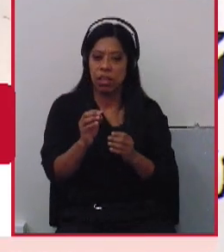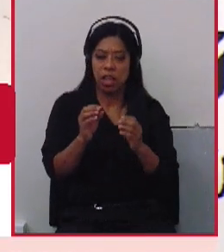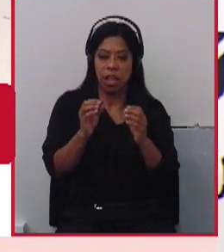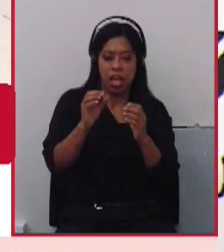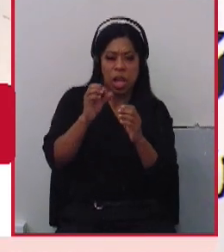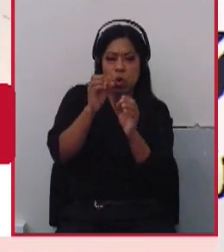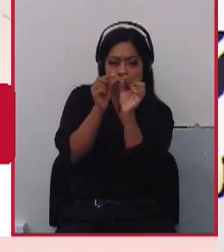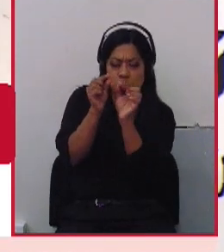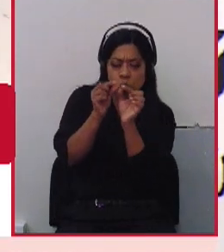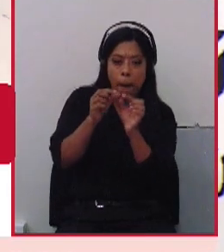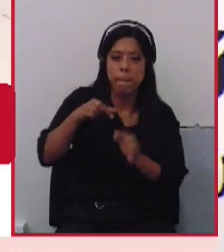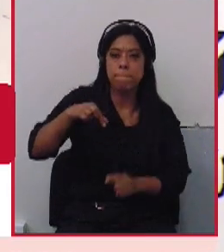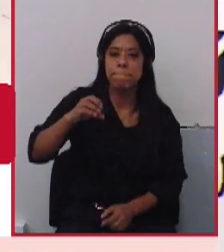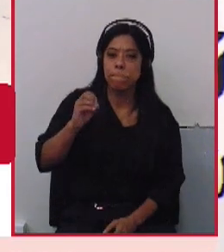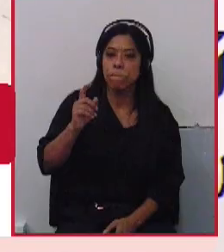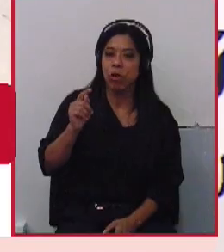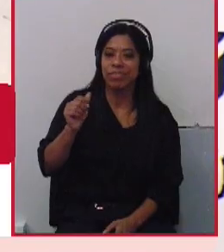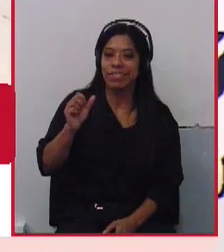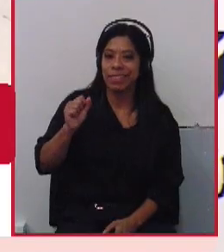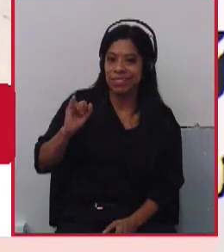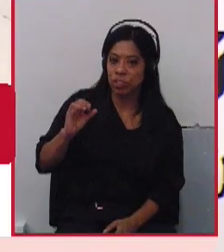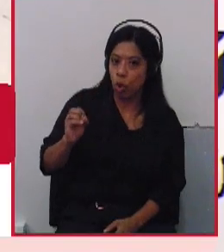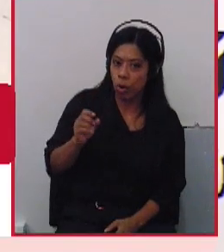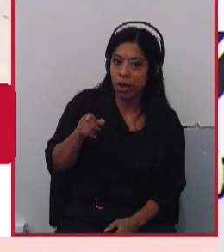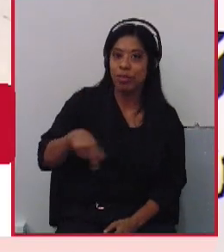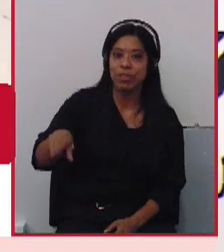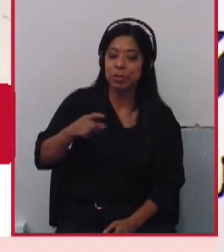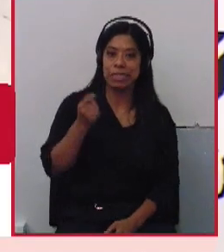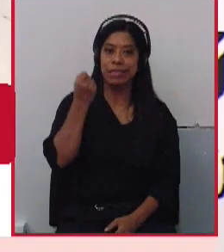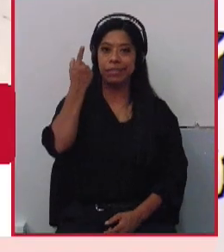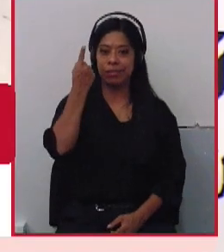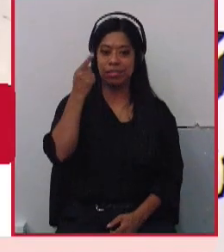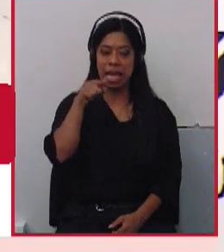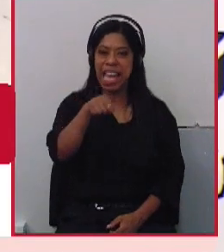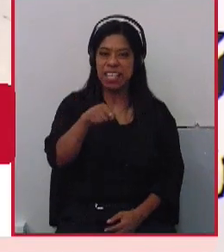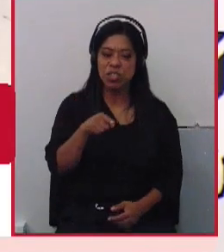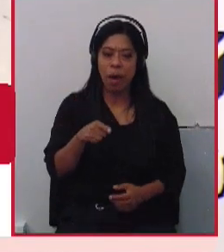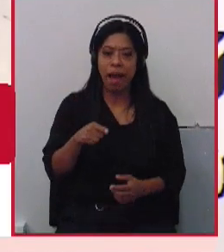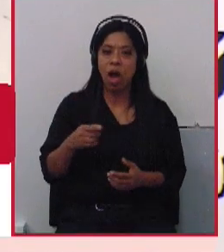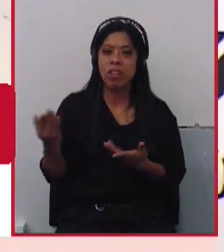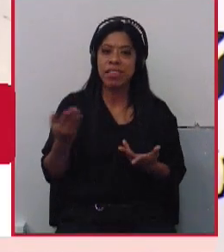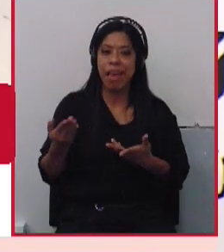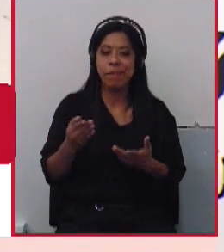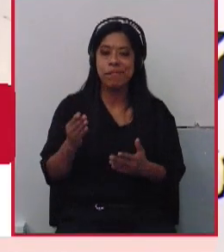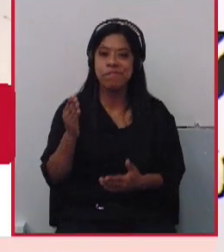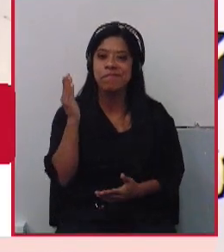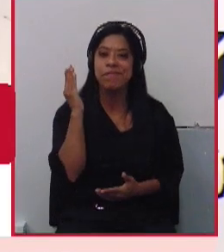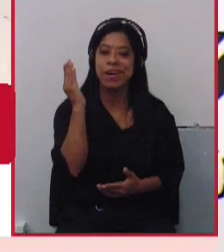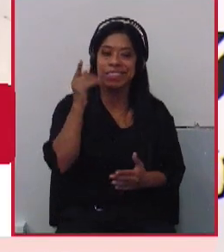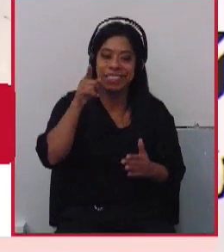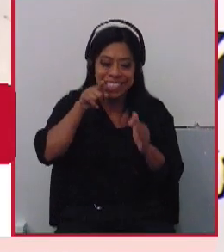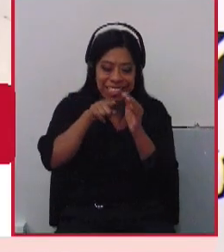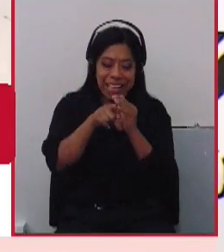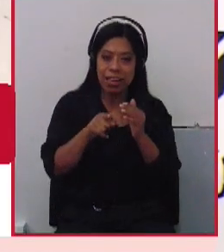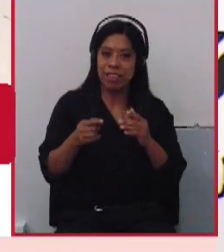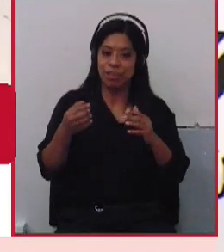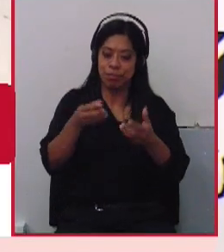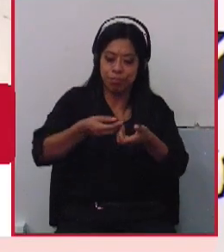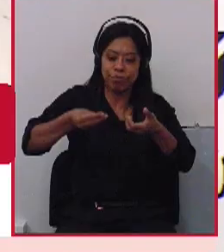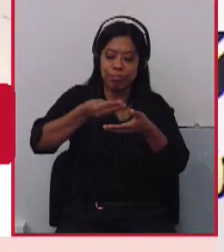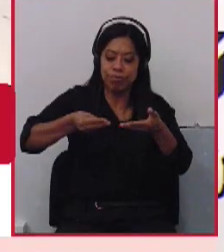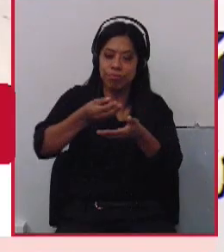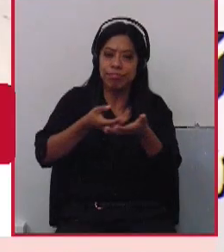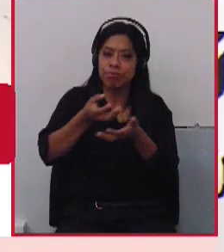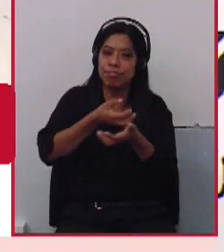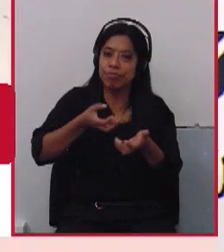PQS o potásicas. Entonces, cuando uno entiende qué es lo que está gobernando, lo que estás ingresando al molino, tienes